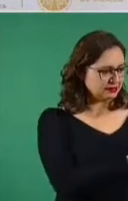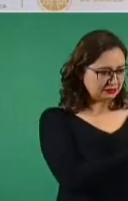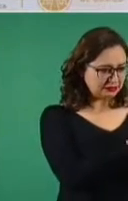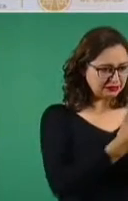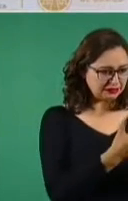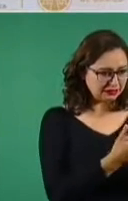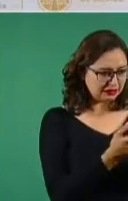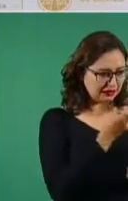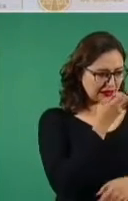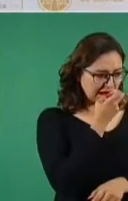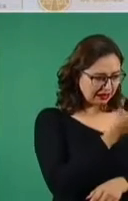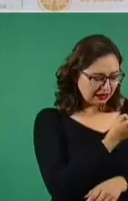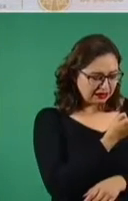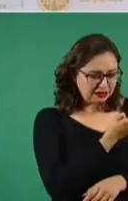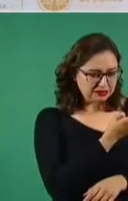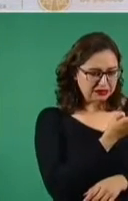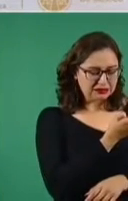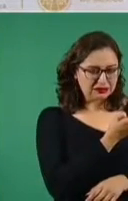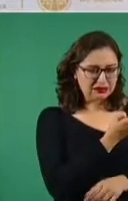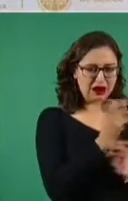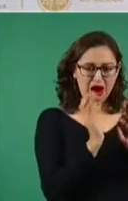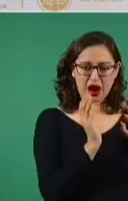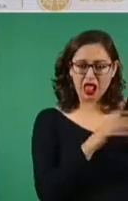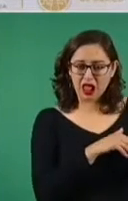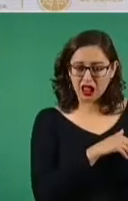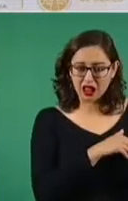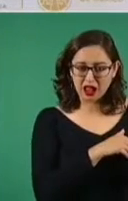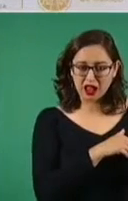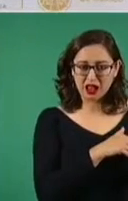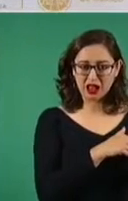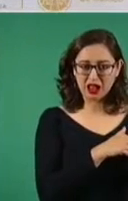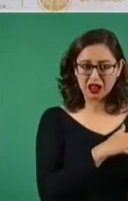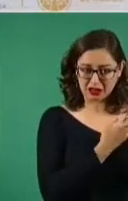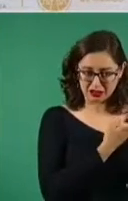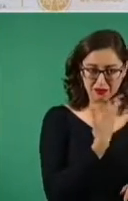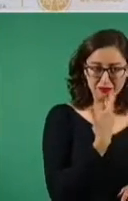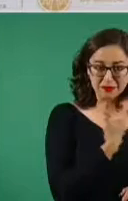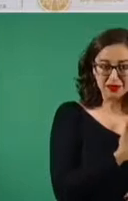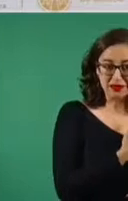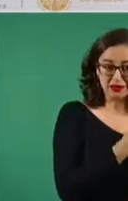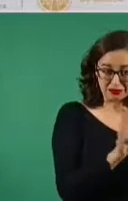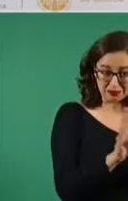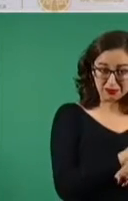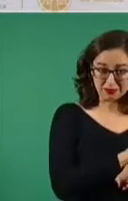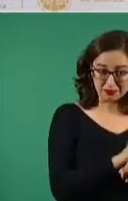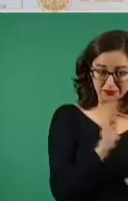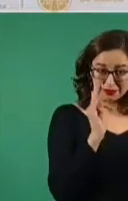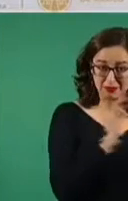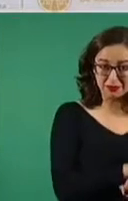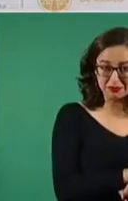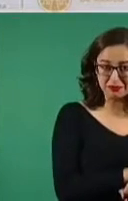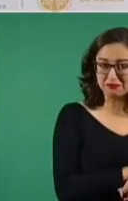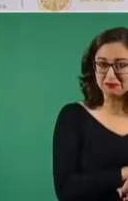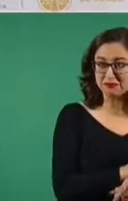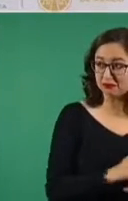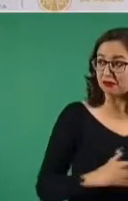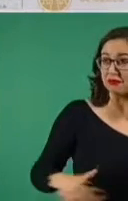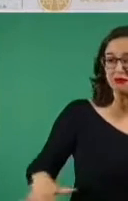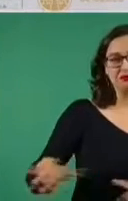tiene en consideración que no fue en beneficio de